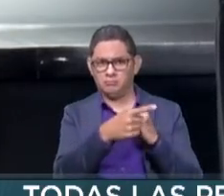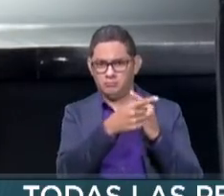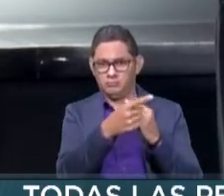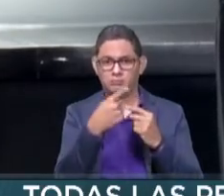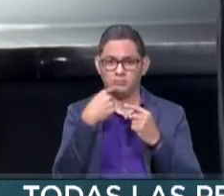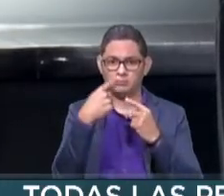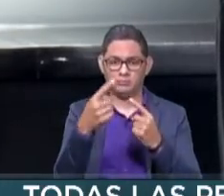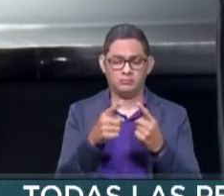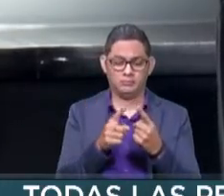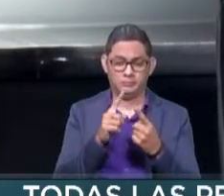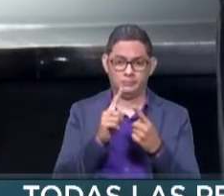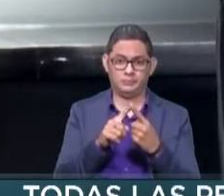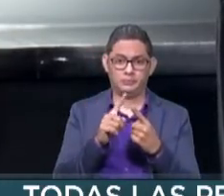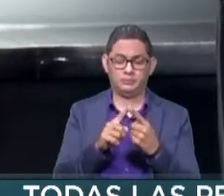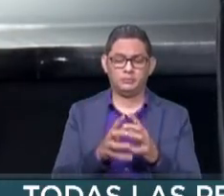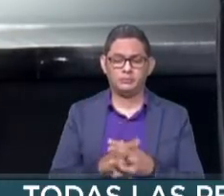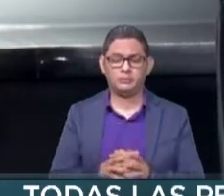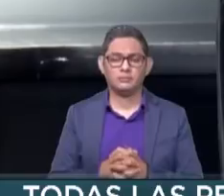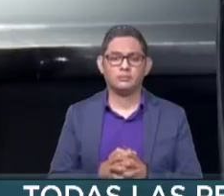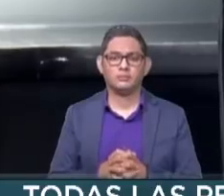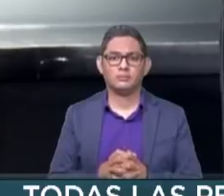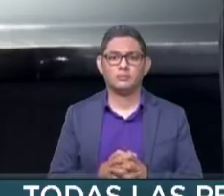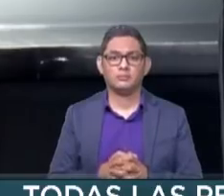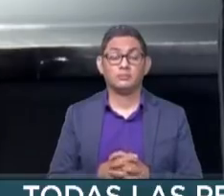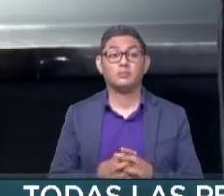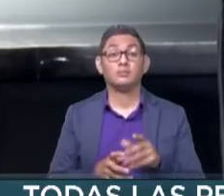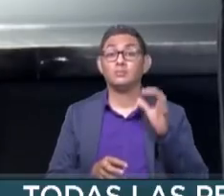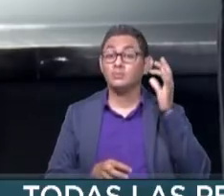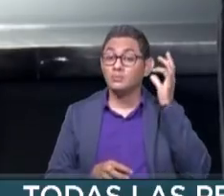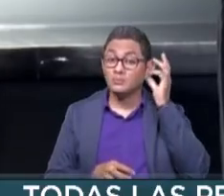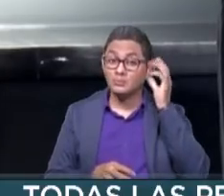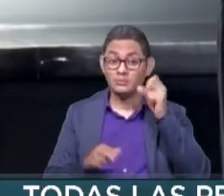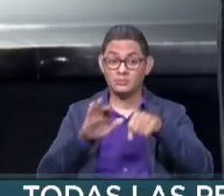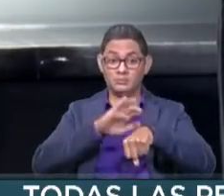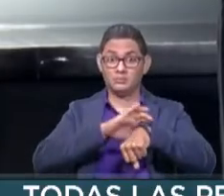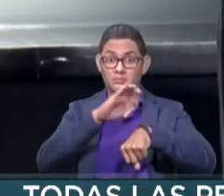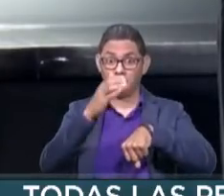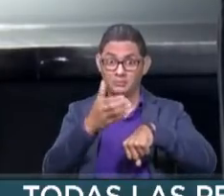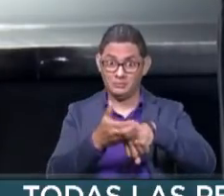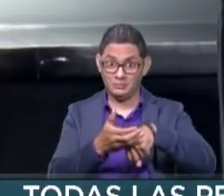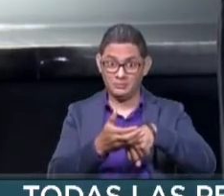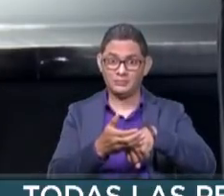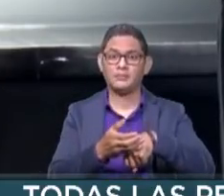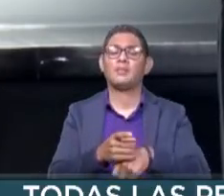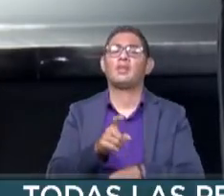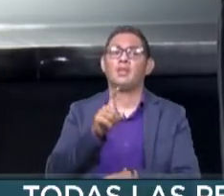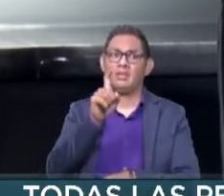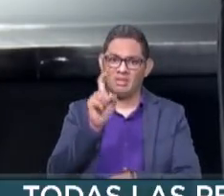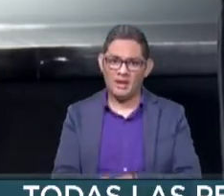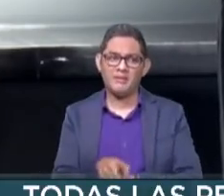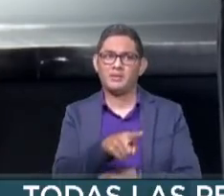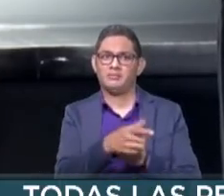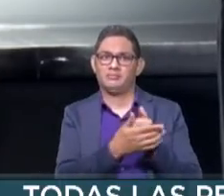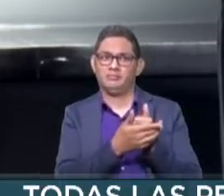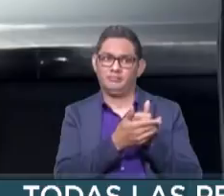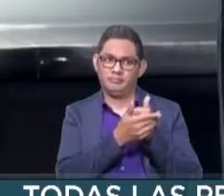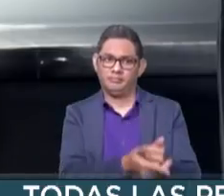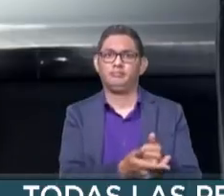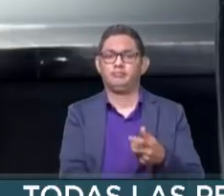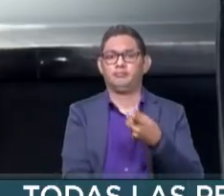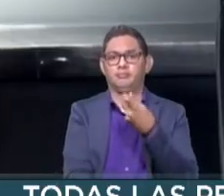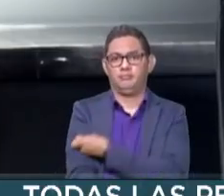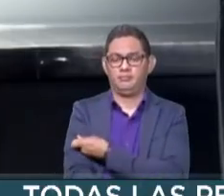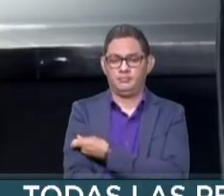Uno, que todas las embarazadas del país debe ofrecérsele la vacuna, deben ser